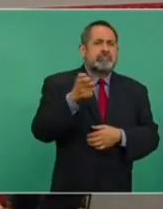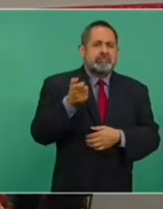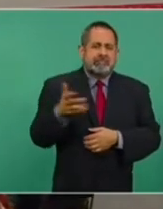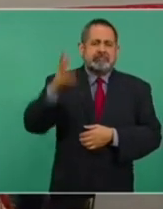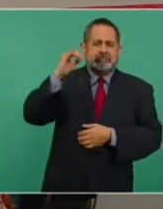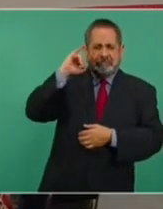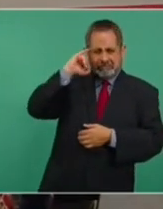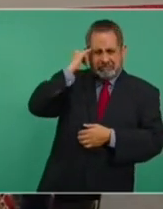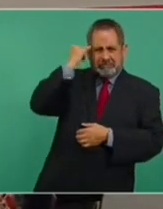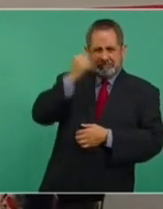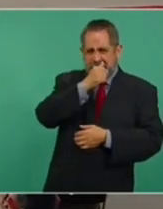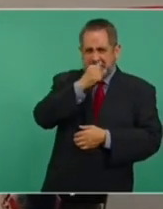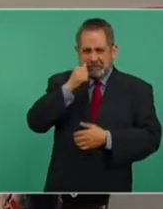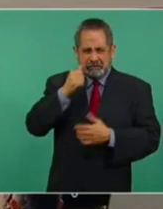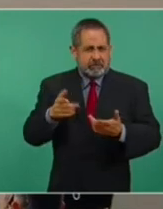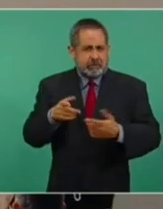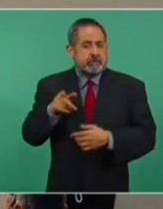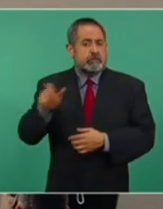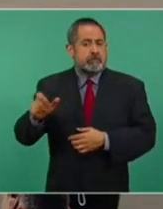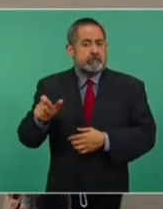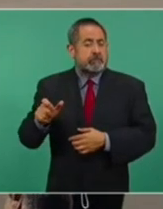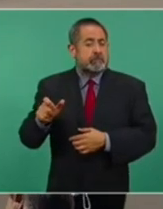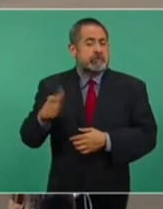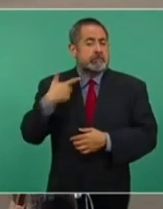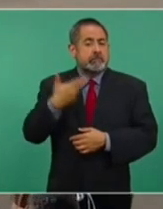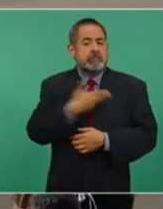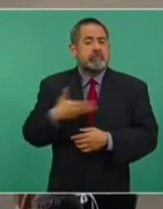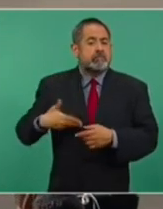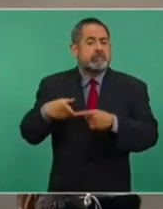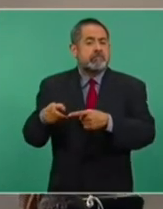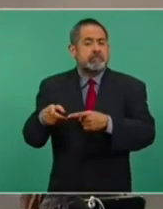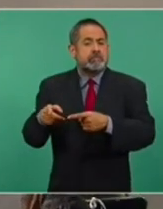Juárez, fue un presidente que